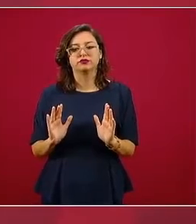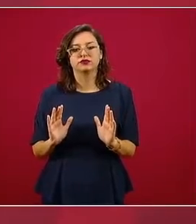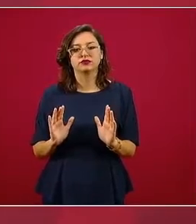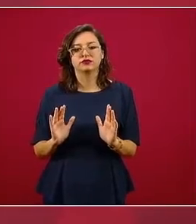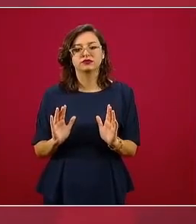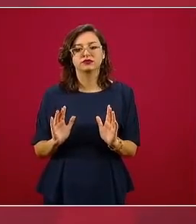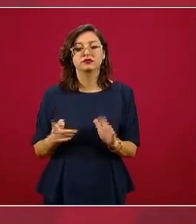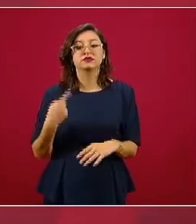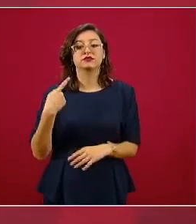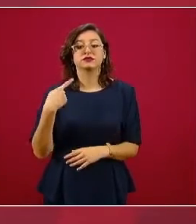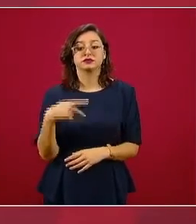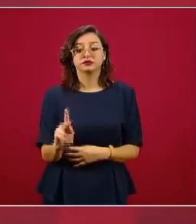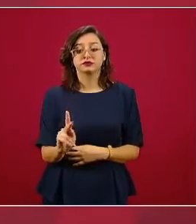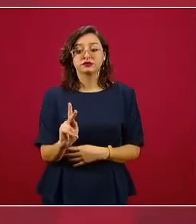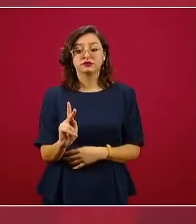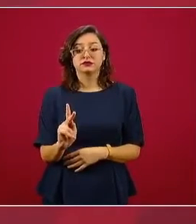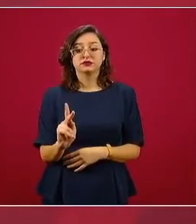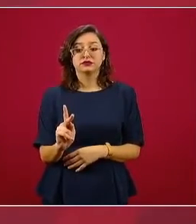pero